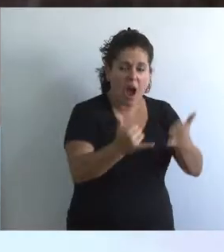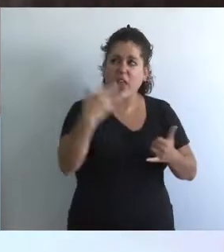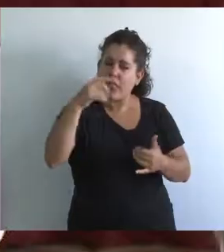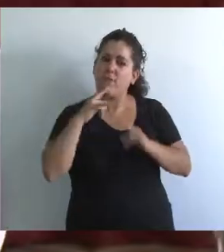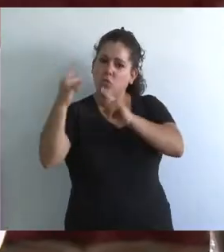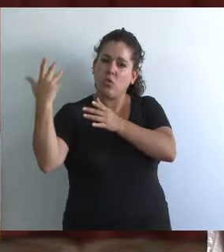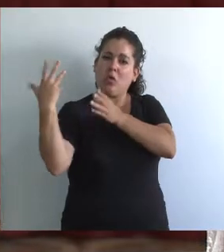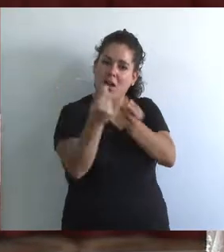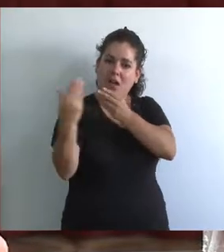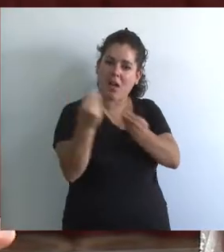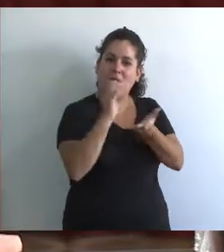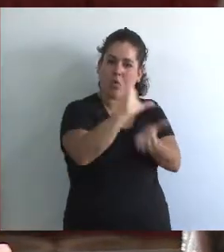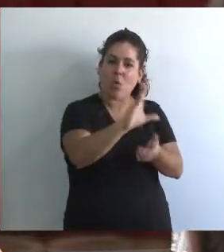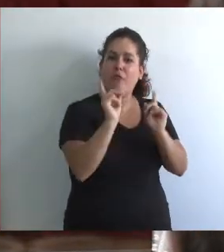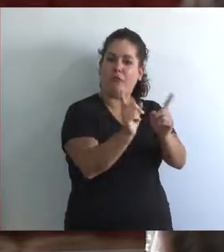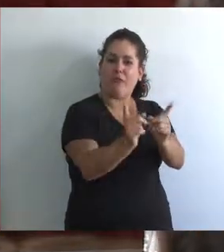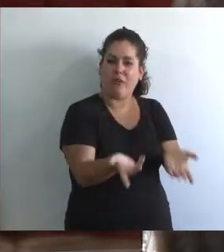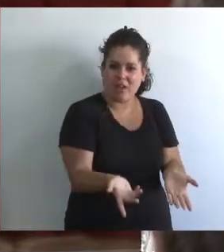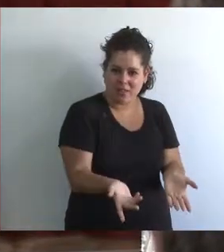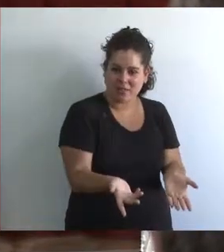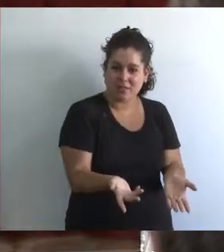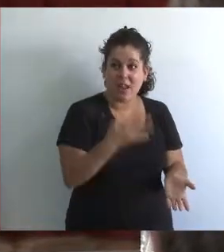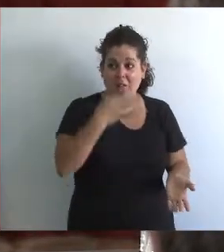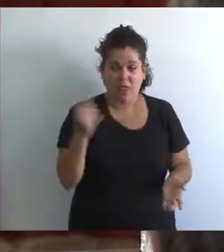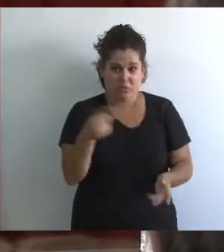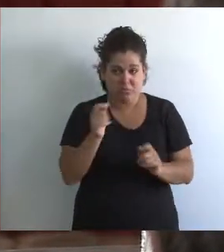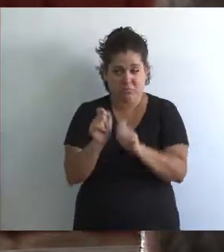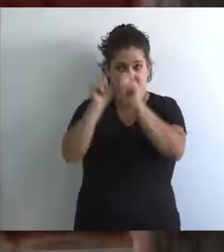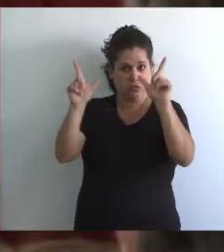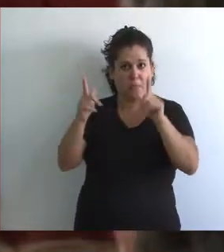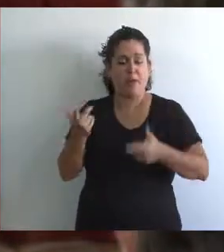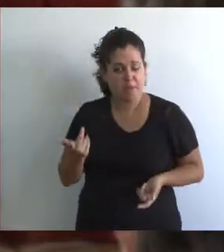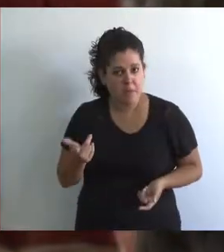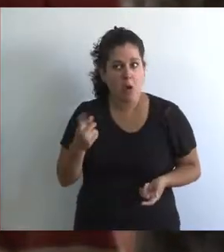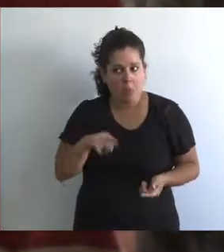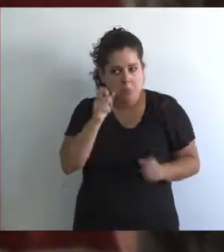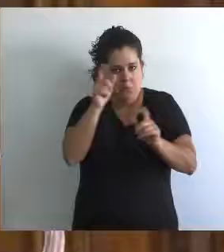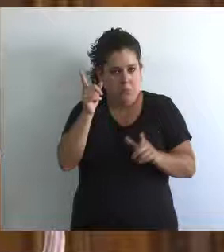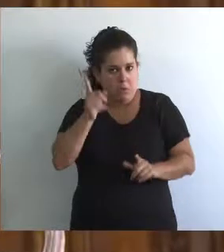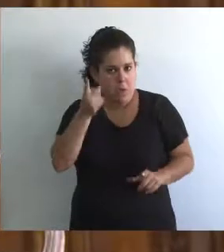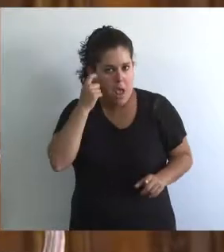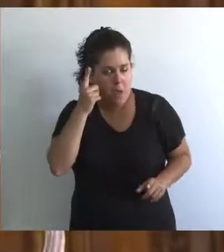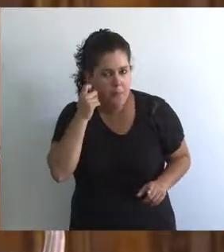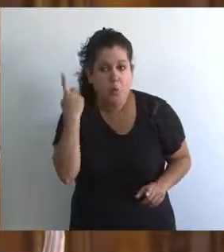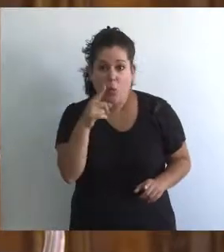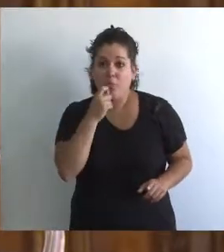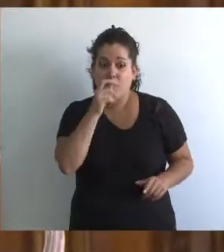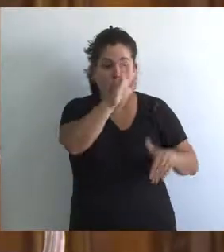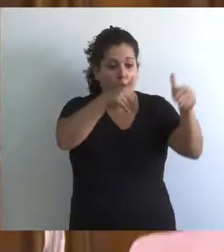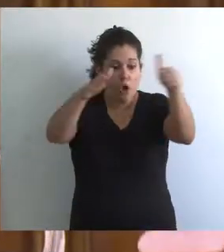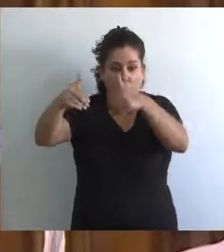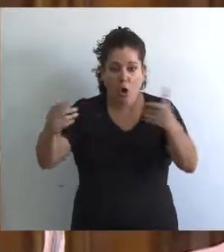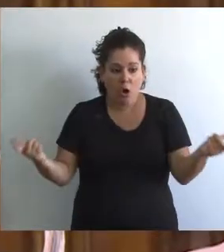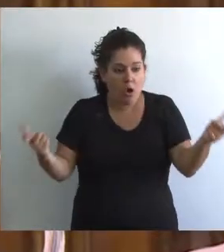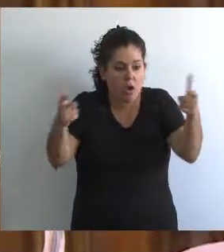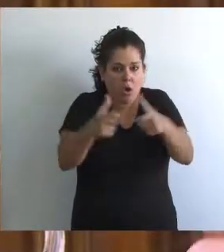Digamos, nos sorprendemos gratamente, y me sorprendo a mí mismo y aprendo, cuando uno convoca a discutir